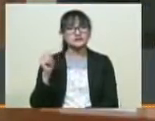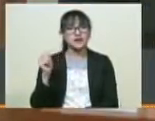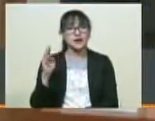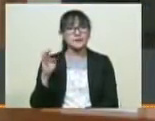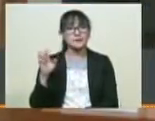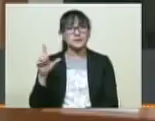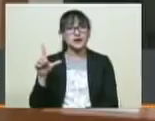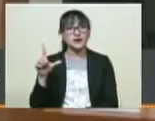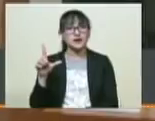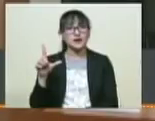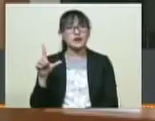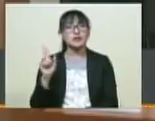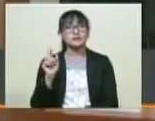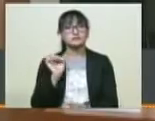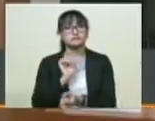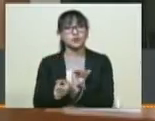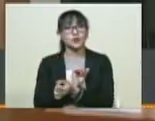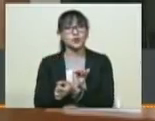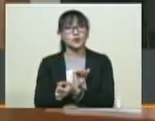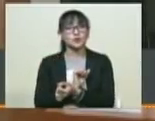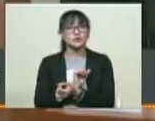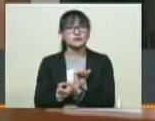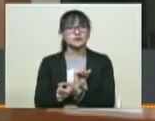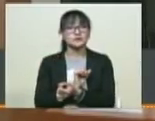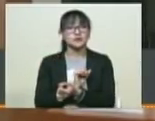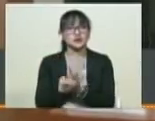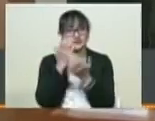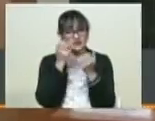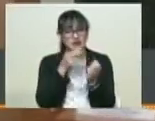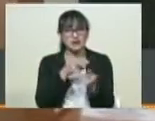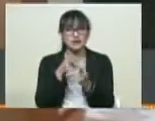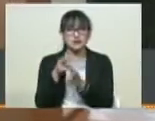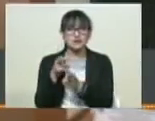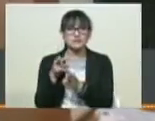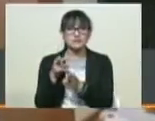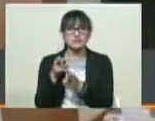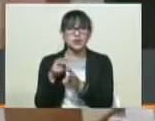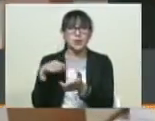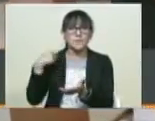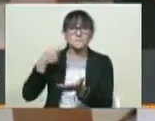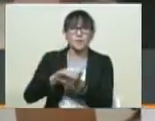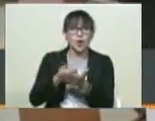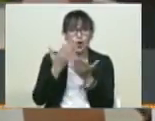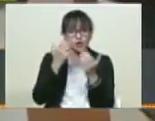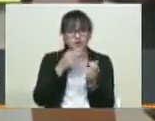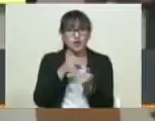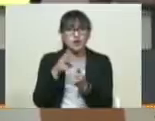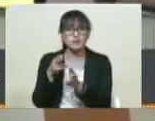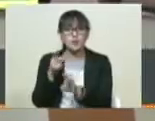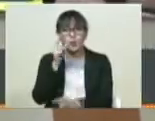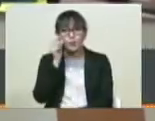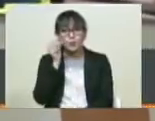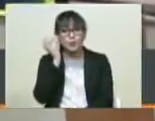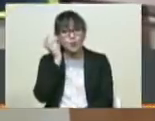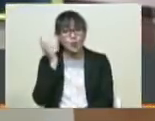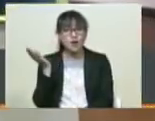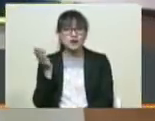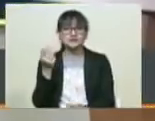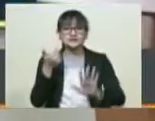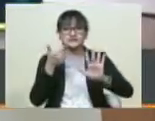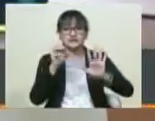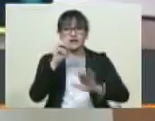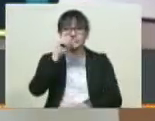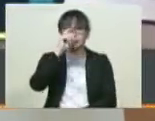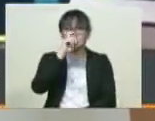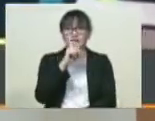tiene orden de aprehensión por terrorismo y financiamiento al terrorismo, de 60 años de edad, y se